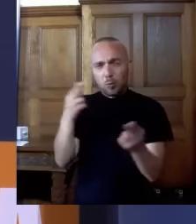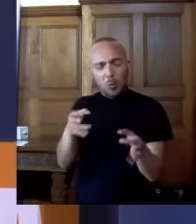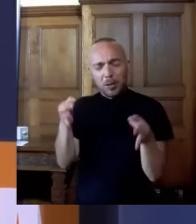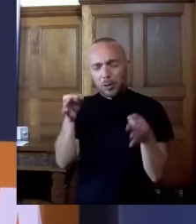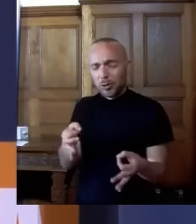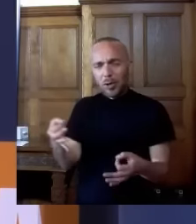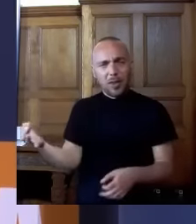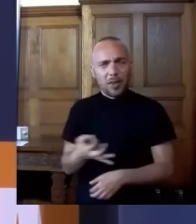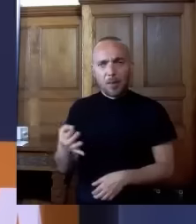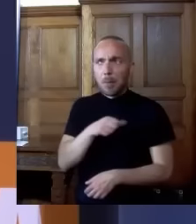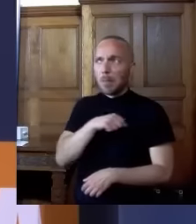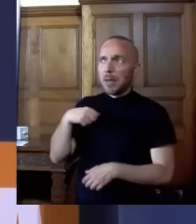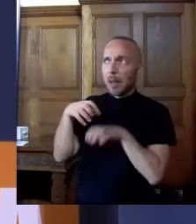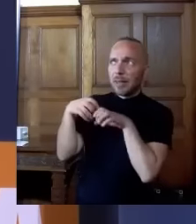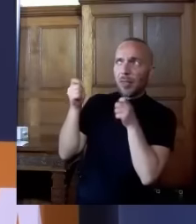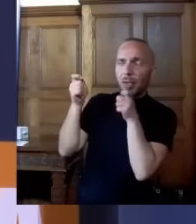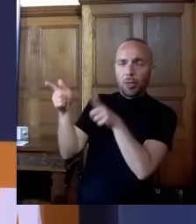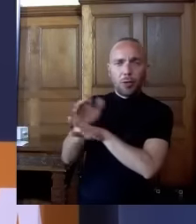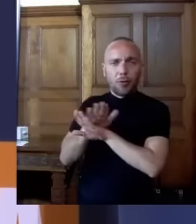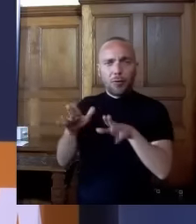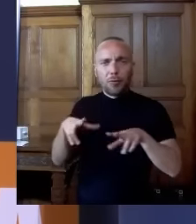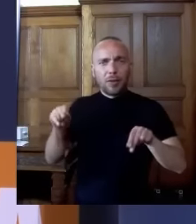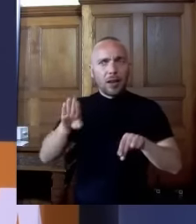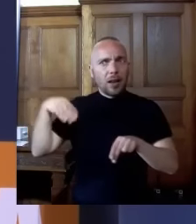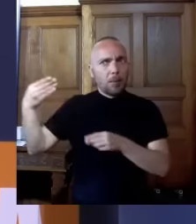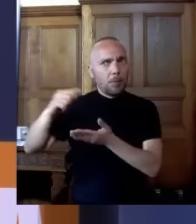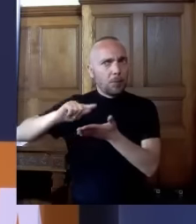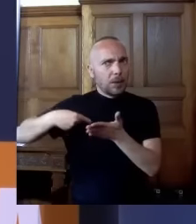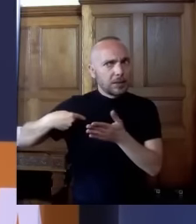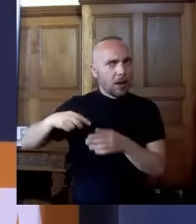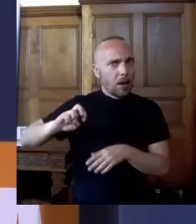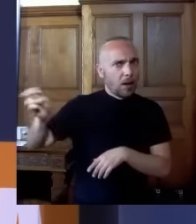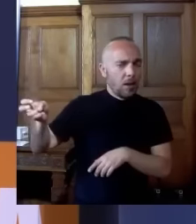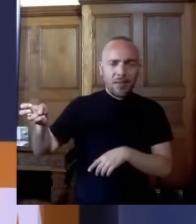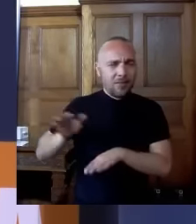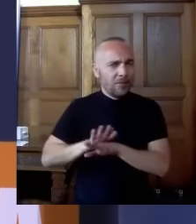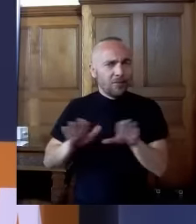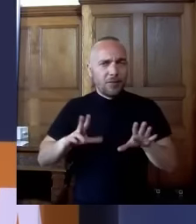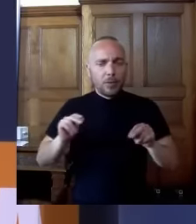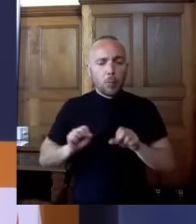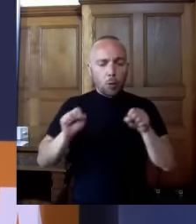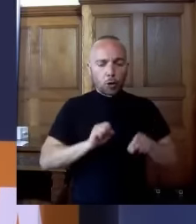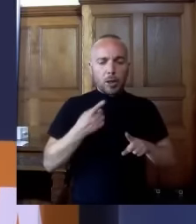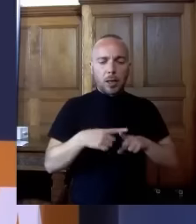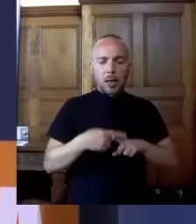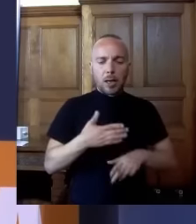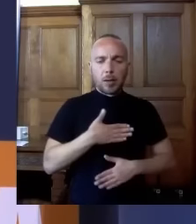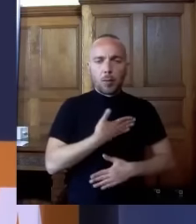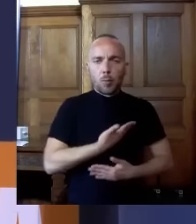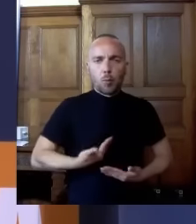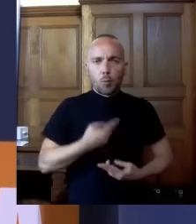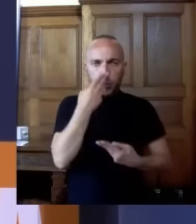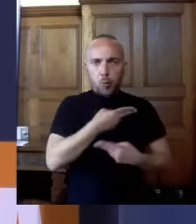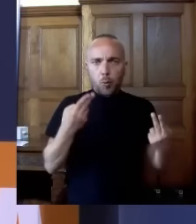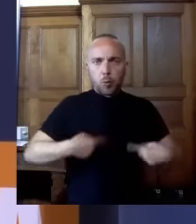con la privatización en acabar con las externalizaciones en proteger lo que es de todos y de todas no hay gobierno